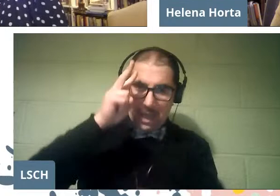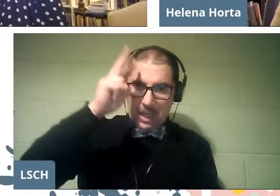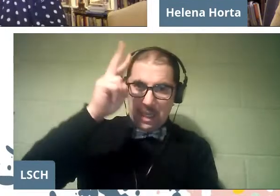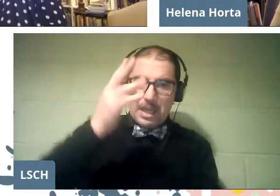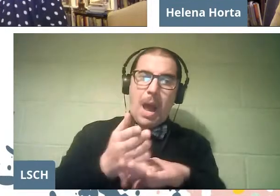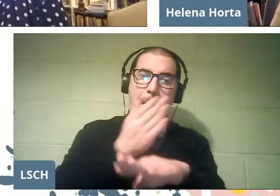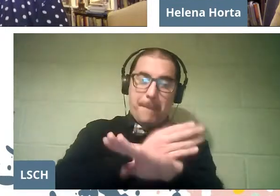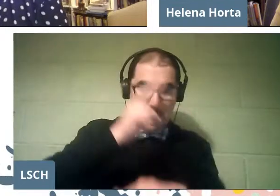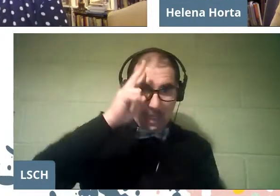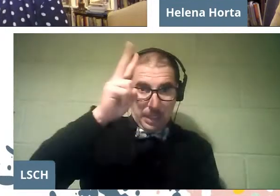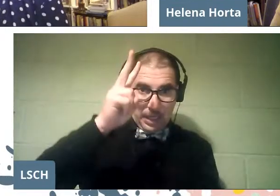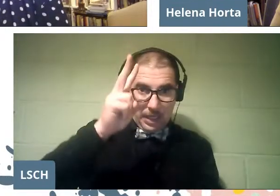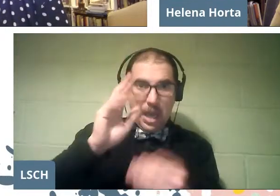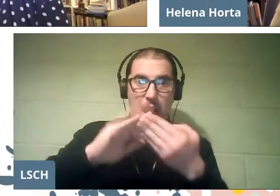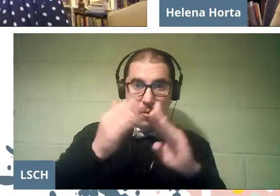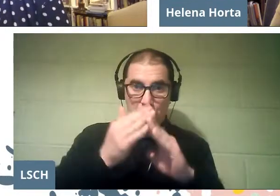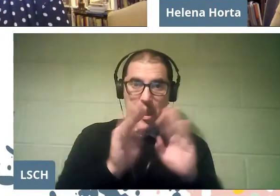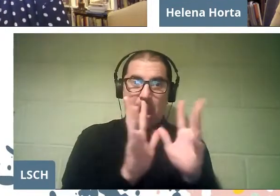así. La comunidad,